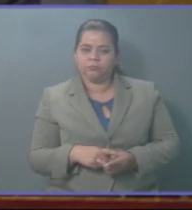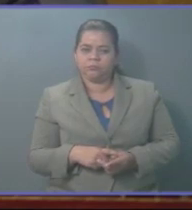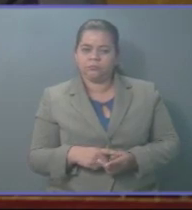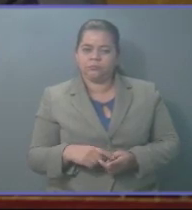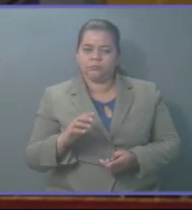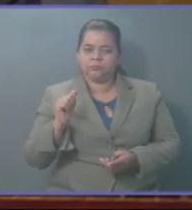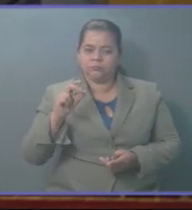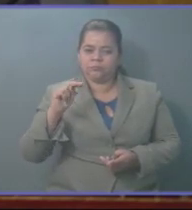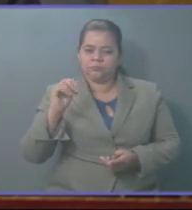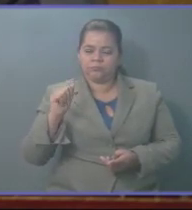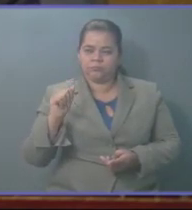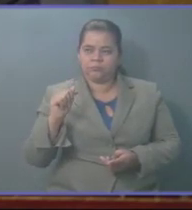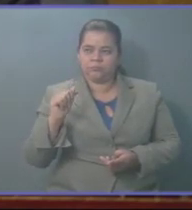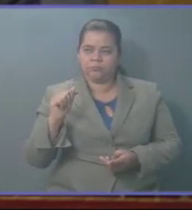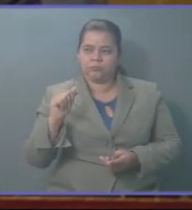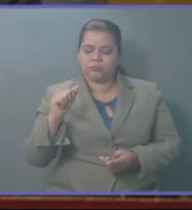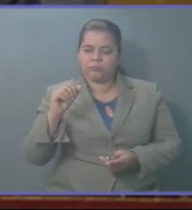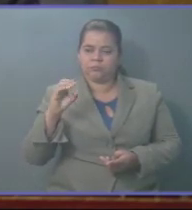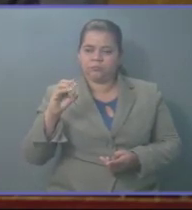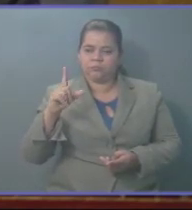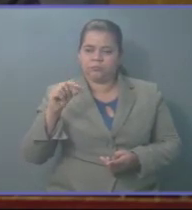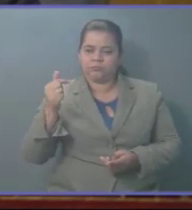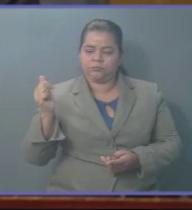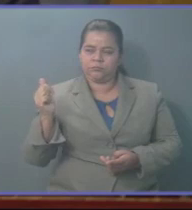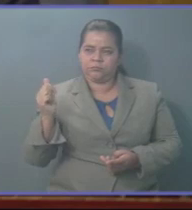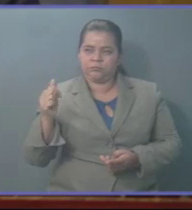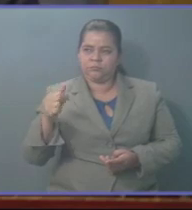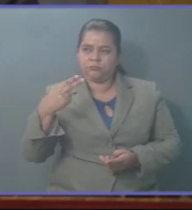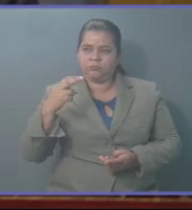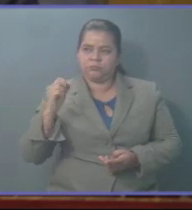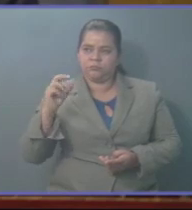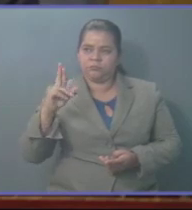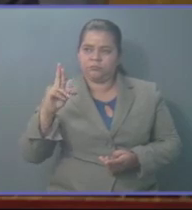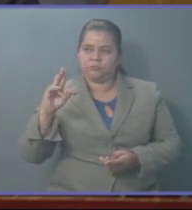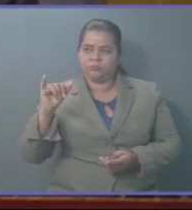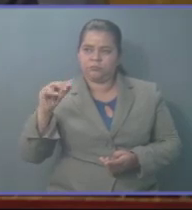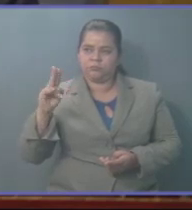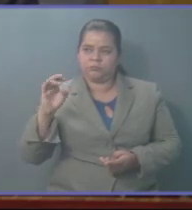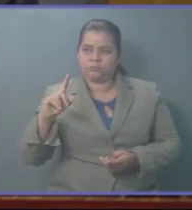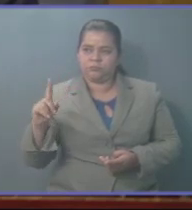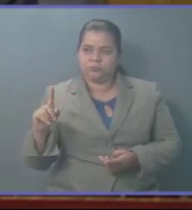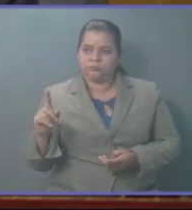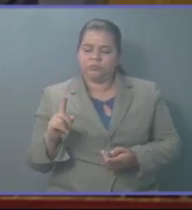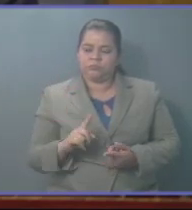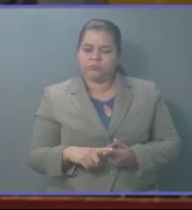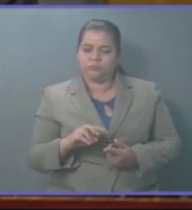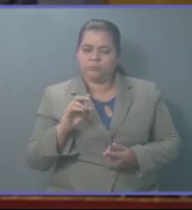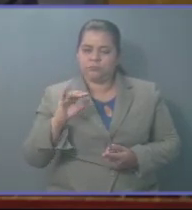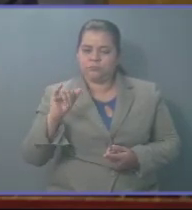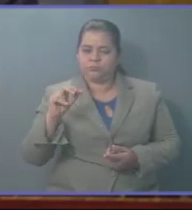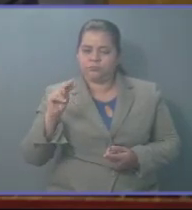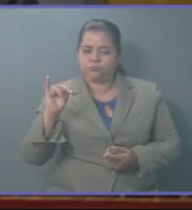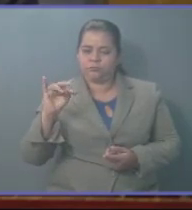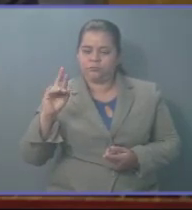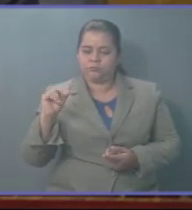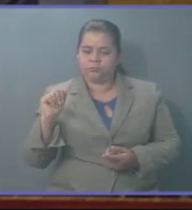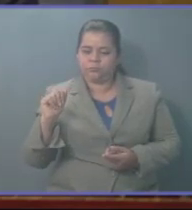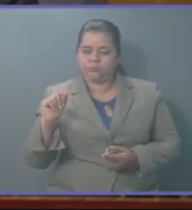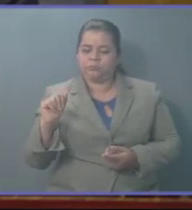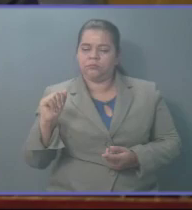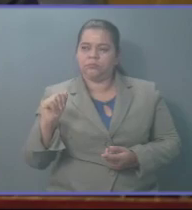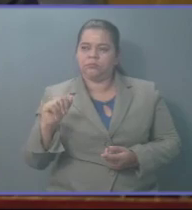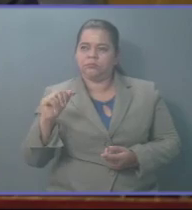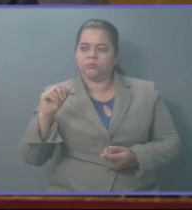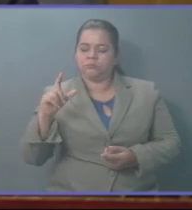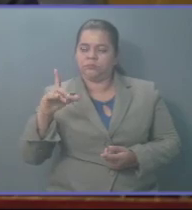señora Ana Olga Enríquez Sánchez, señora Yanira